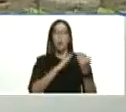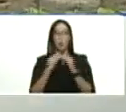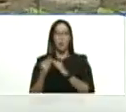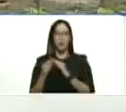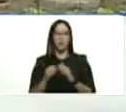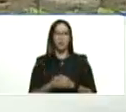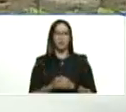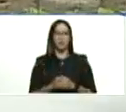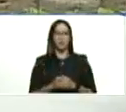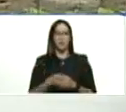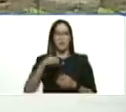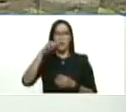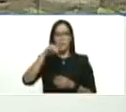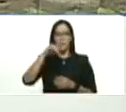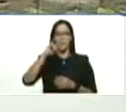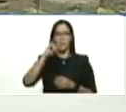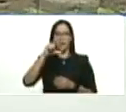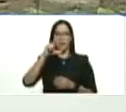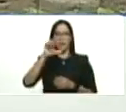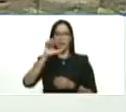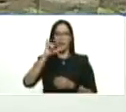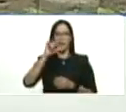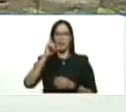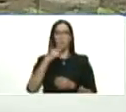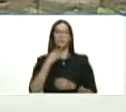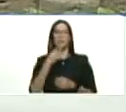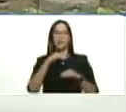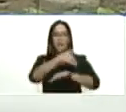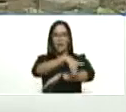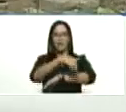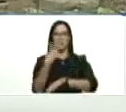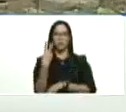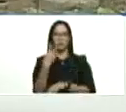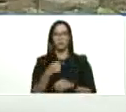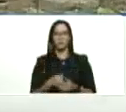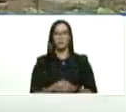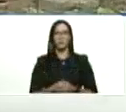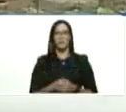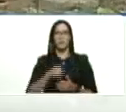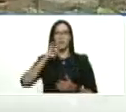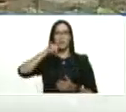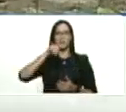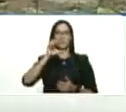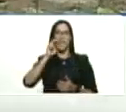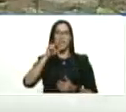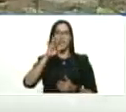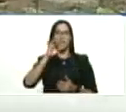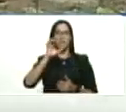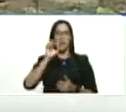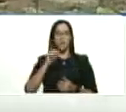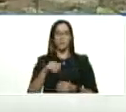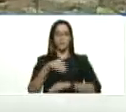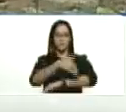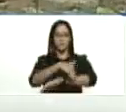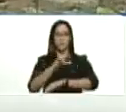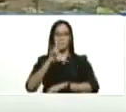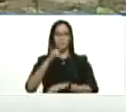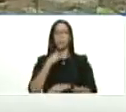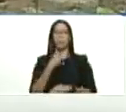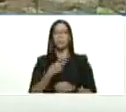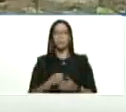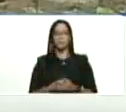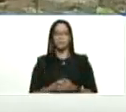Milady Núñez, vocera de la calle 2, Jennifer Fuentes, vocera de la calle 3,